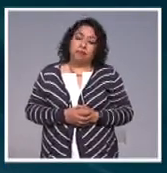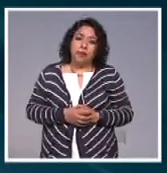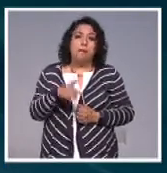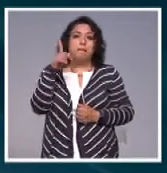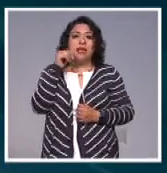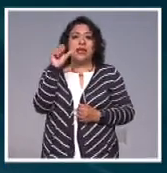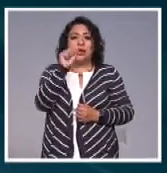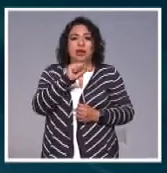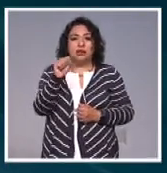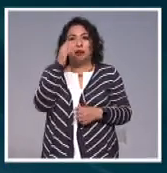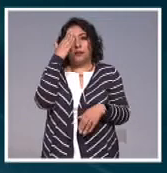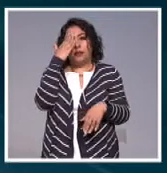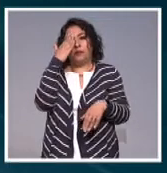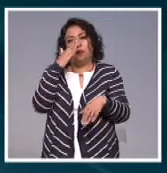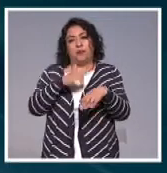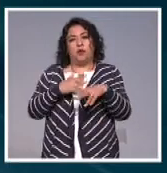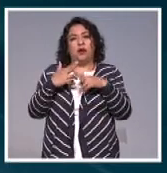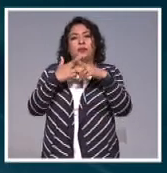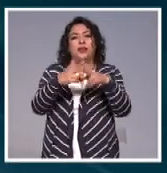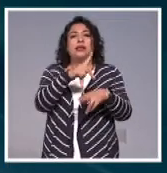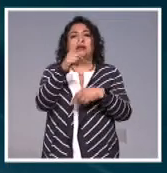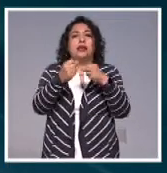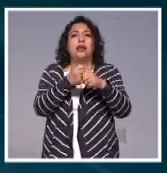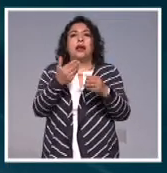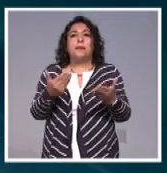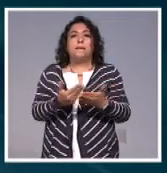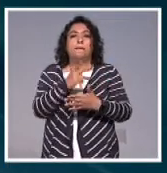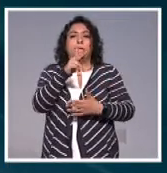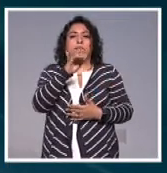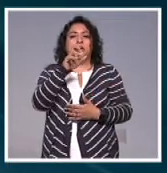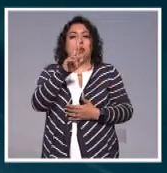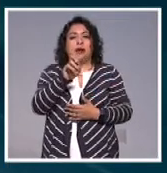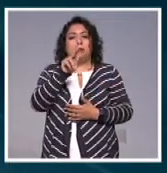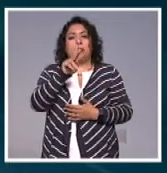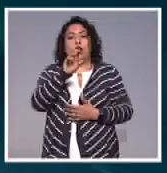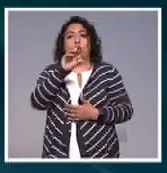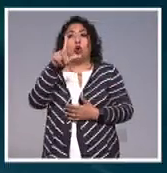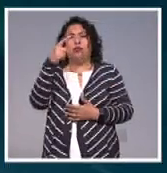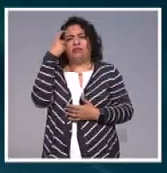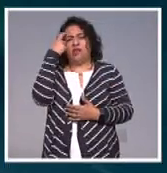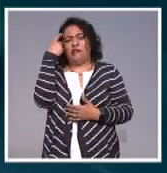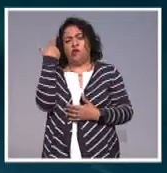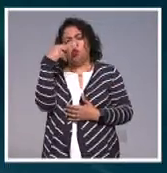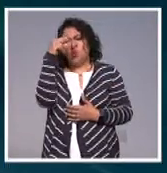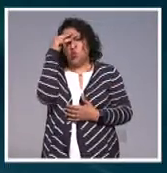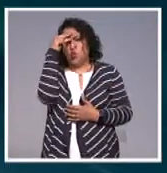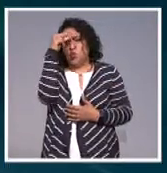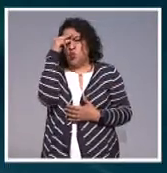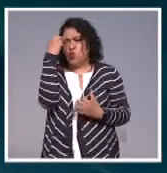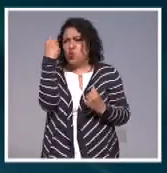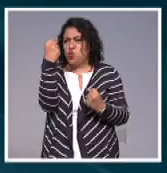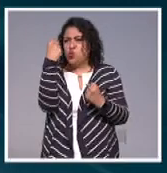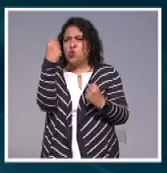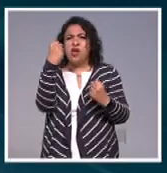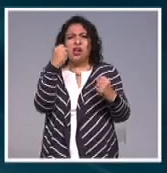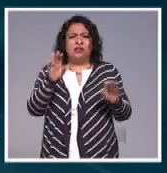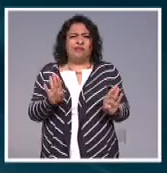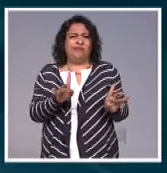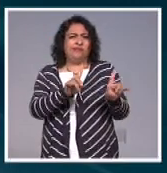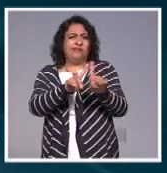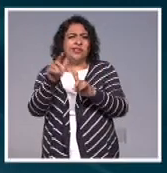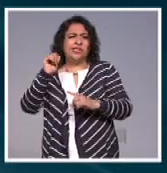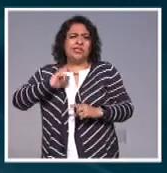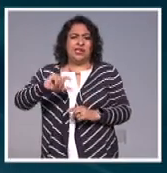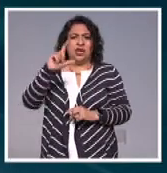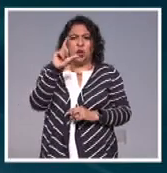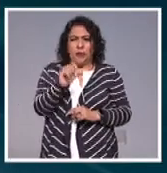Mañana sábado se conmemora el centenario del natalicio de Pier Paolo Pasolini, una de las mentes más brillantes, multifacéticas del